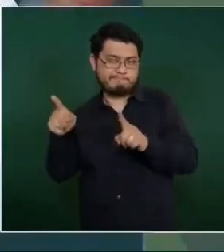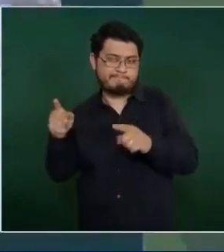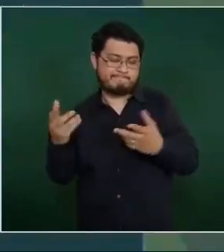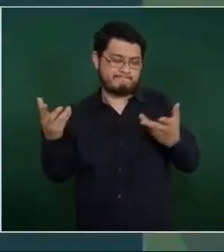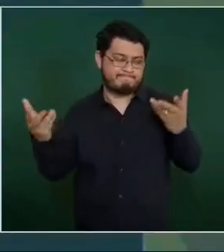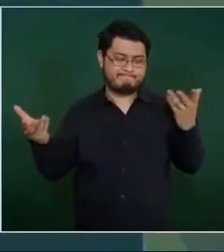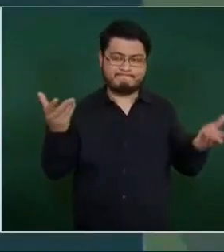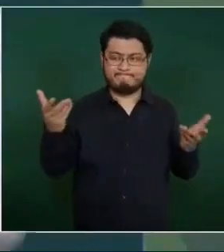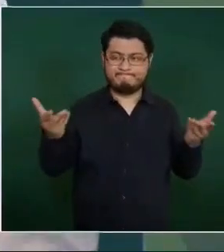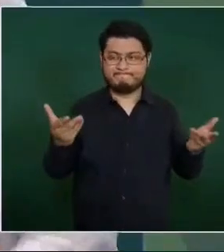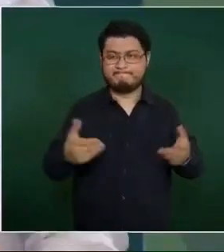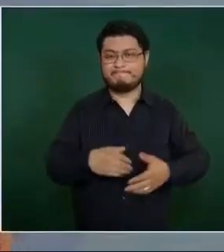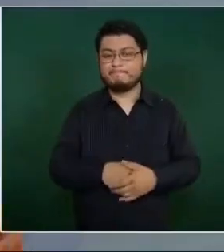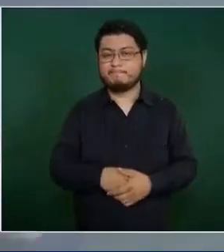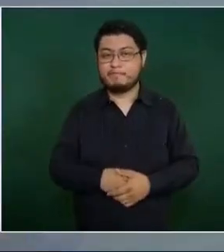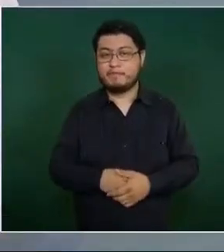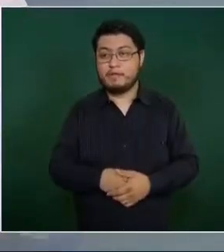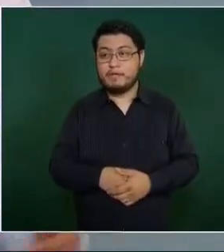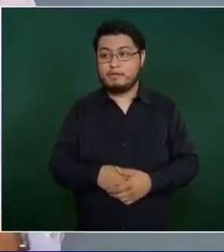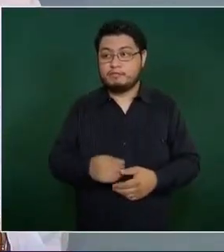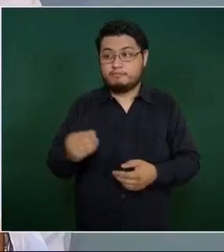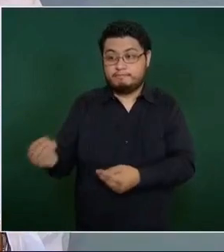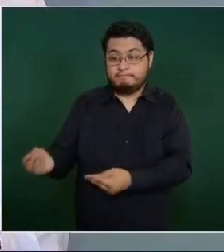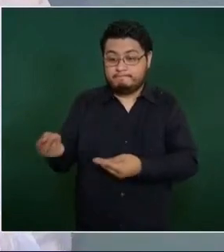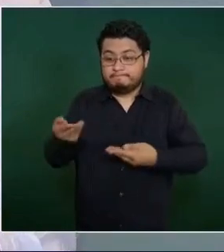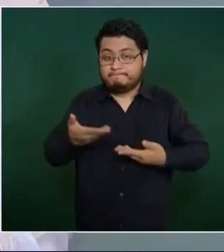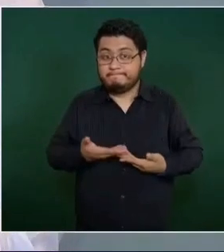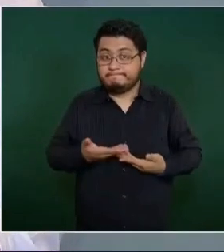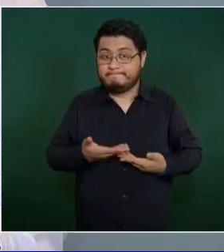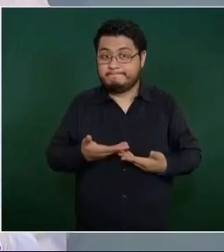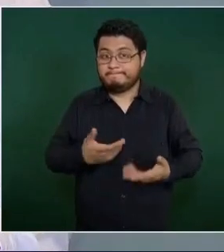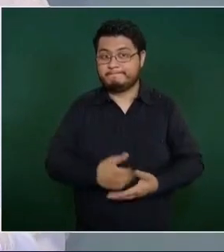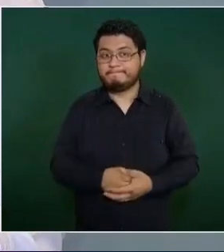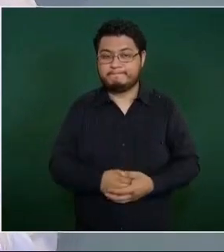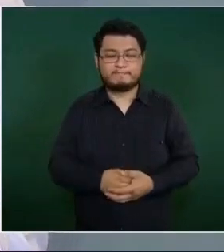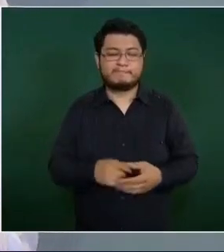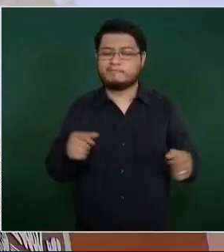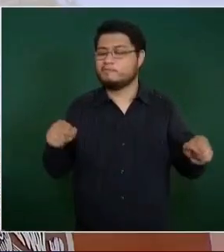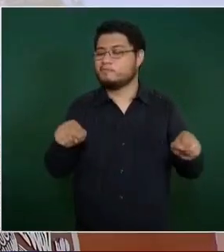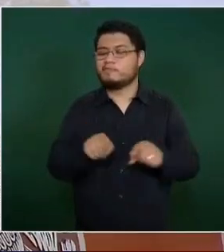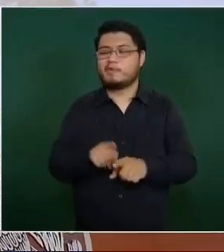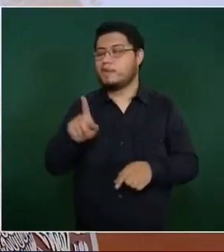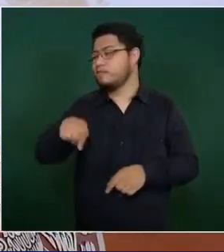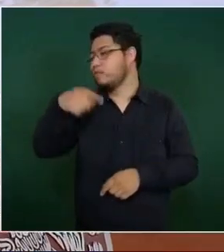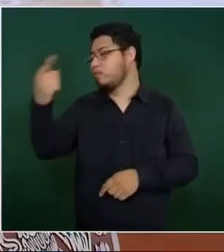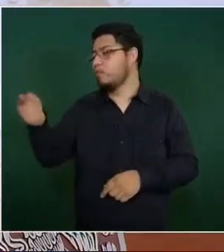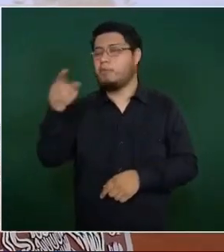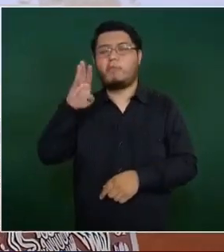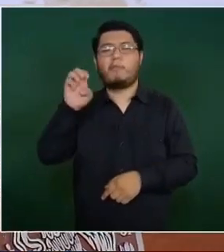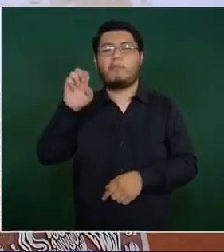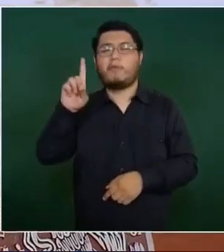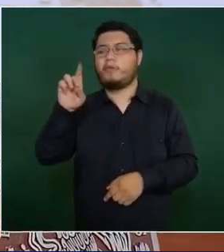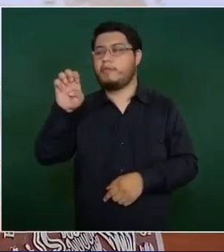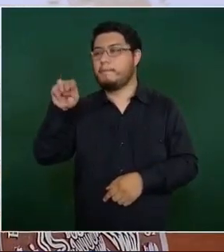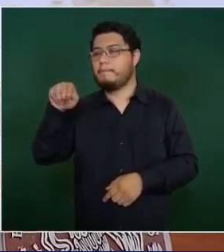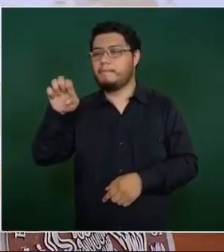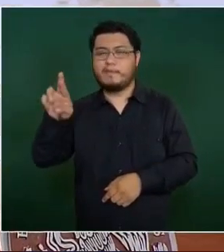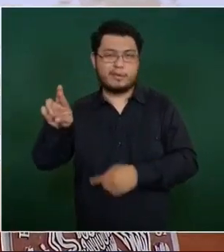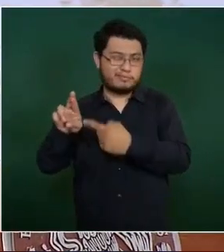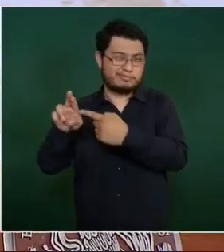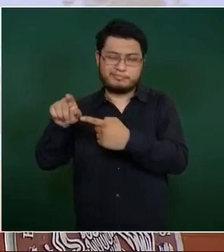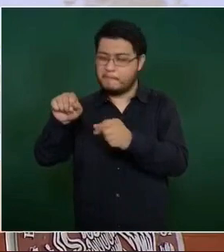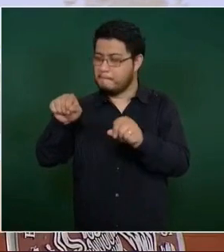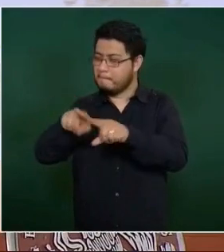y se la dio. Igual que Goldenberg, la misma cosa.